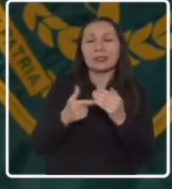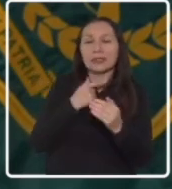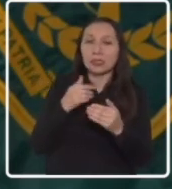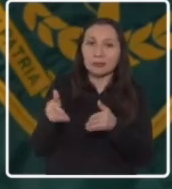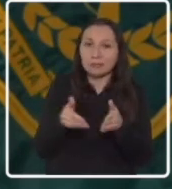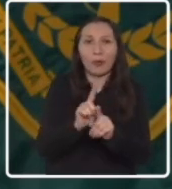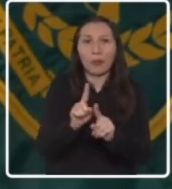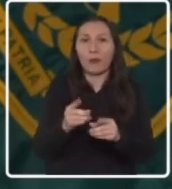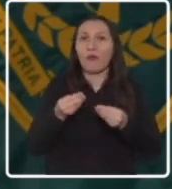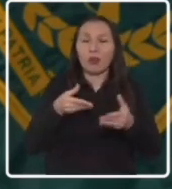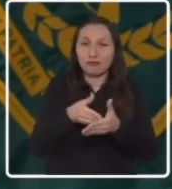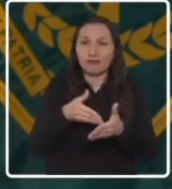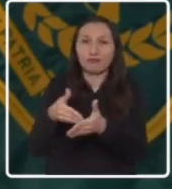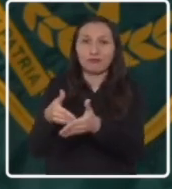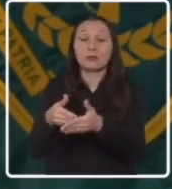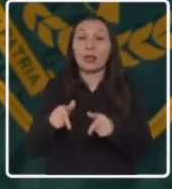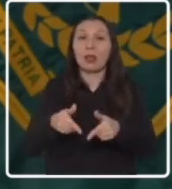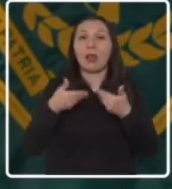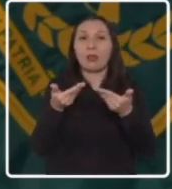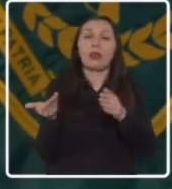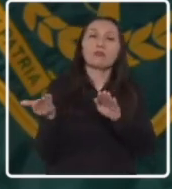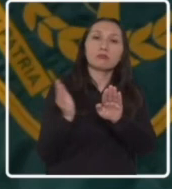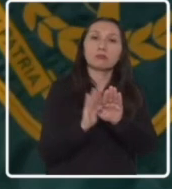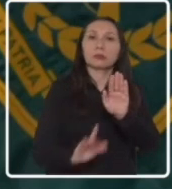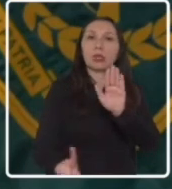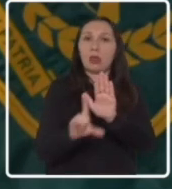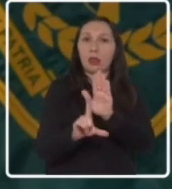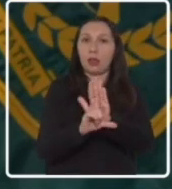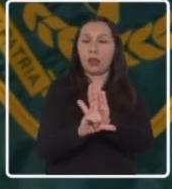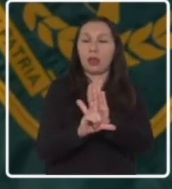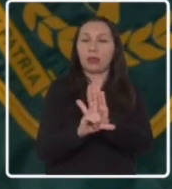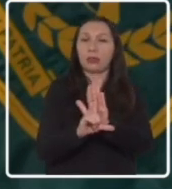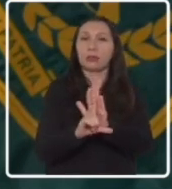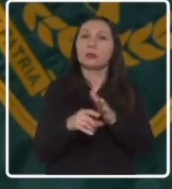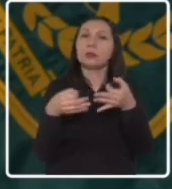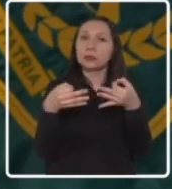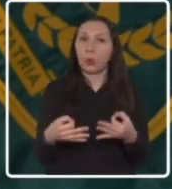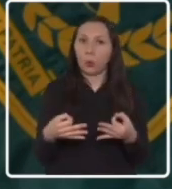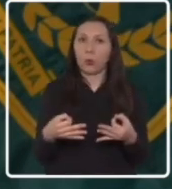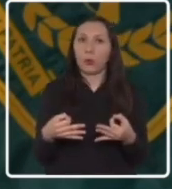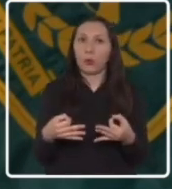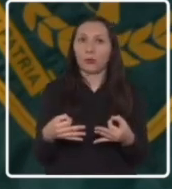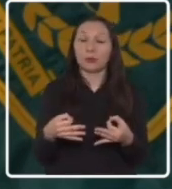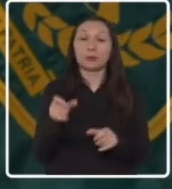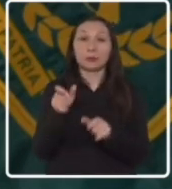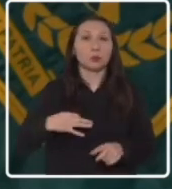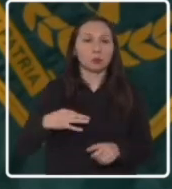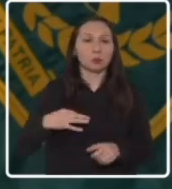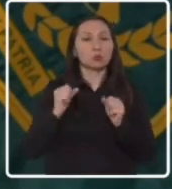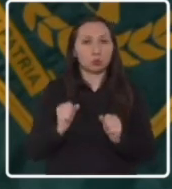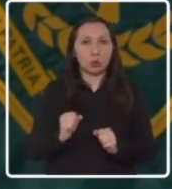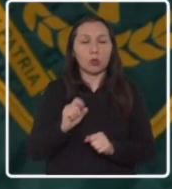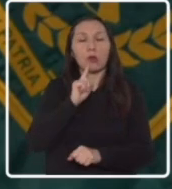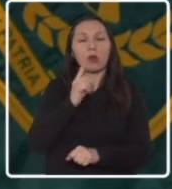que no han sido fructíferos, y le da un sustento legal en primer lugar, para asegurar que la ciudadanía pueda